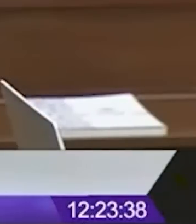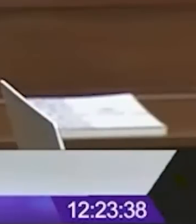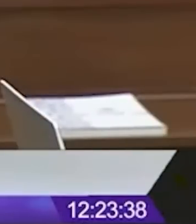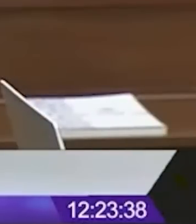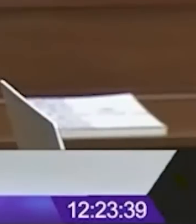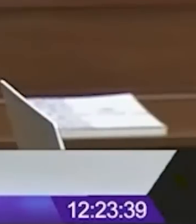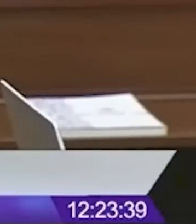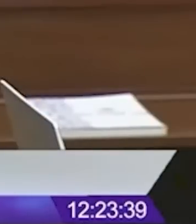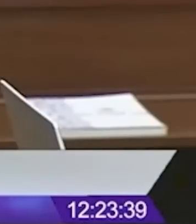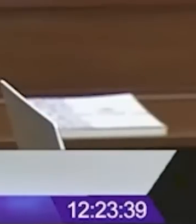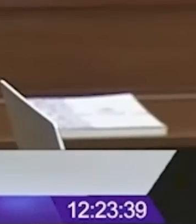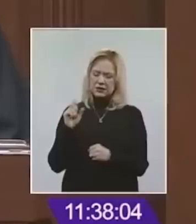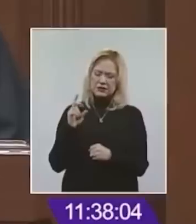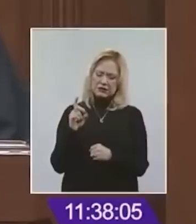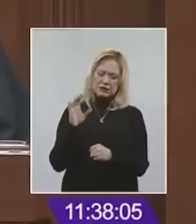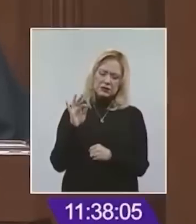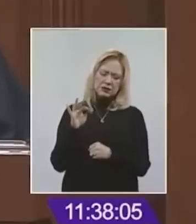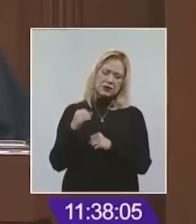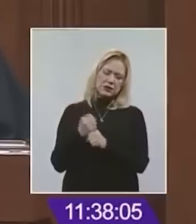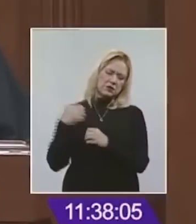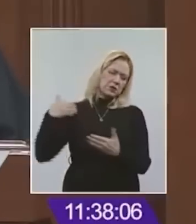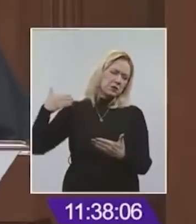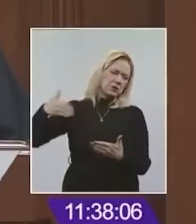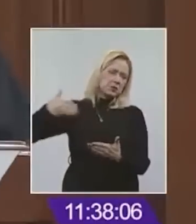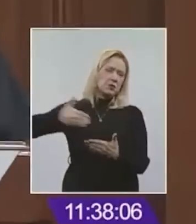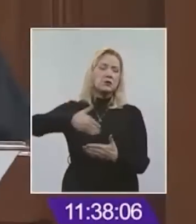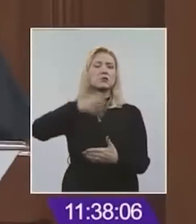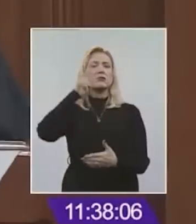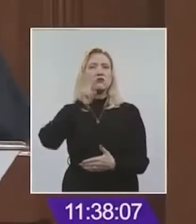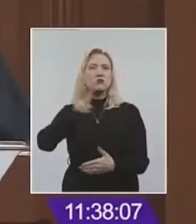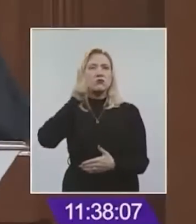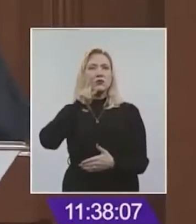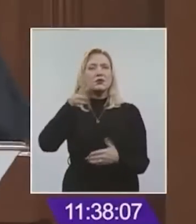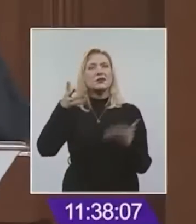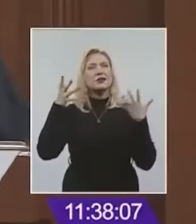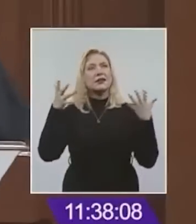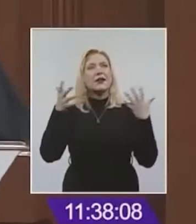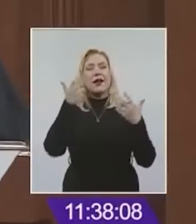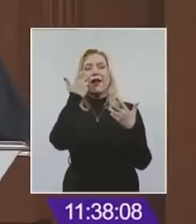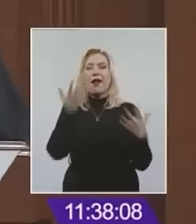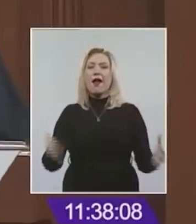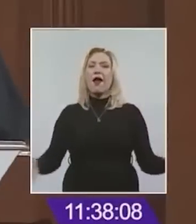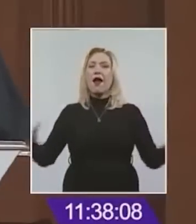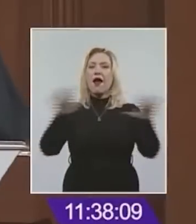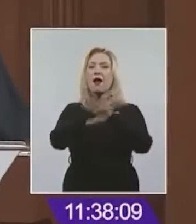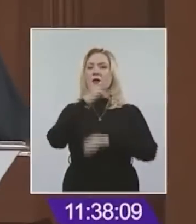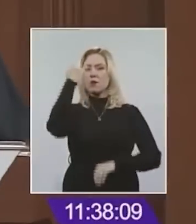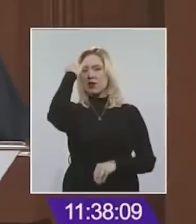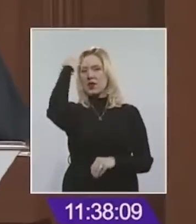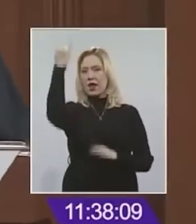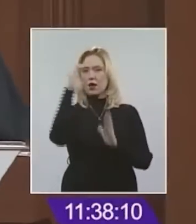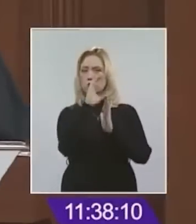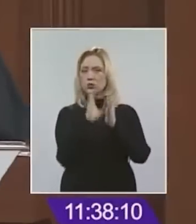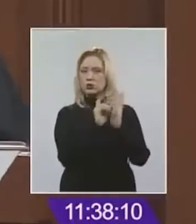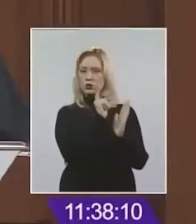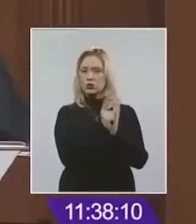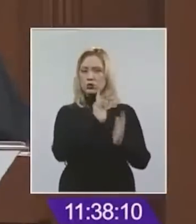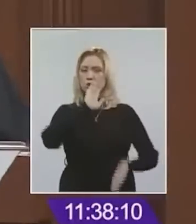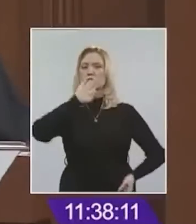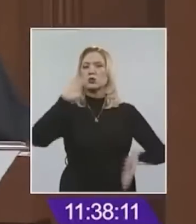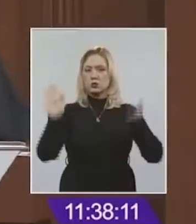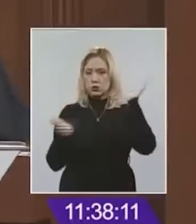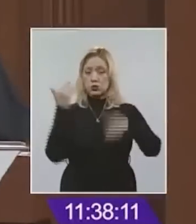ejemplo, autores como Hamilton o el propio Montesquieu, se ha justificado históricamente y hoy en día pues hay muchas